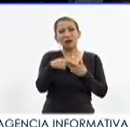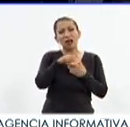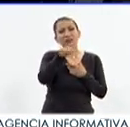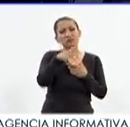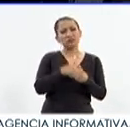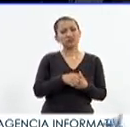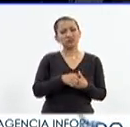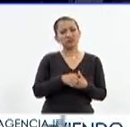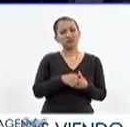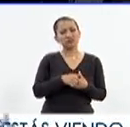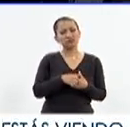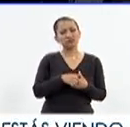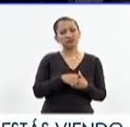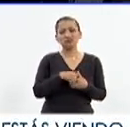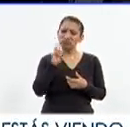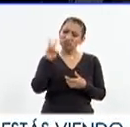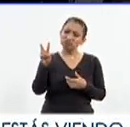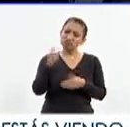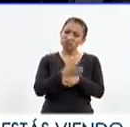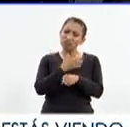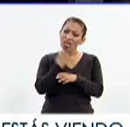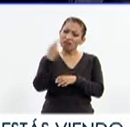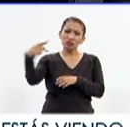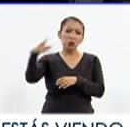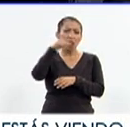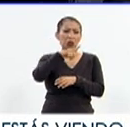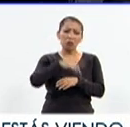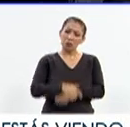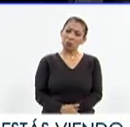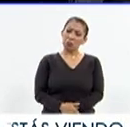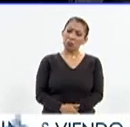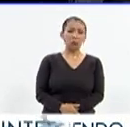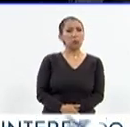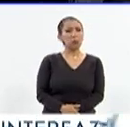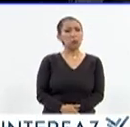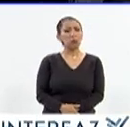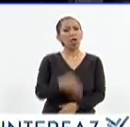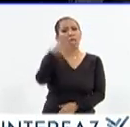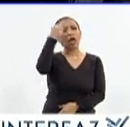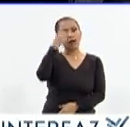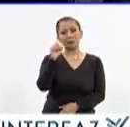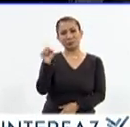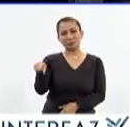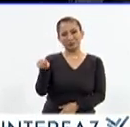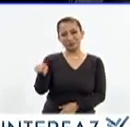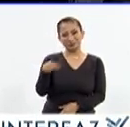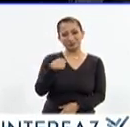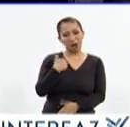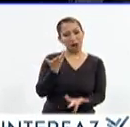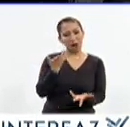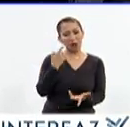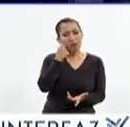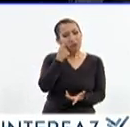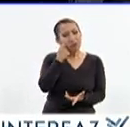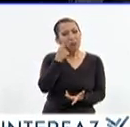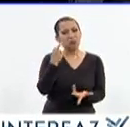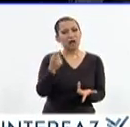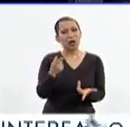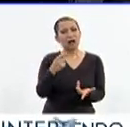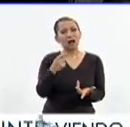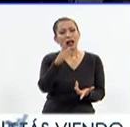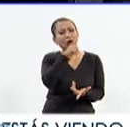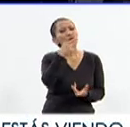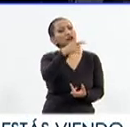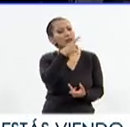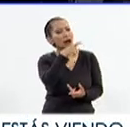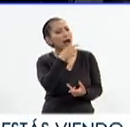ya después veía que mis compañeros hablaban. Bueno, de ahí todos me preguntaban, ¿qué